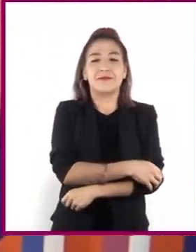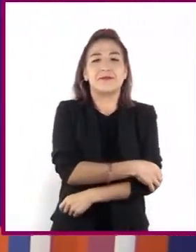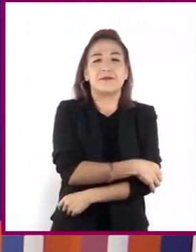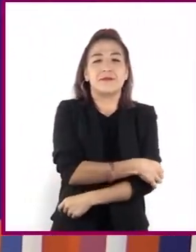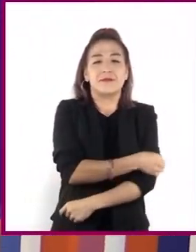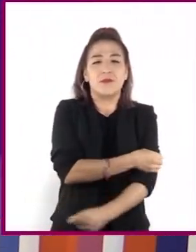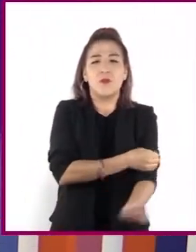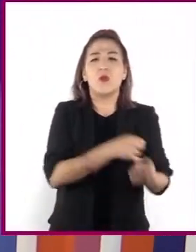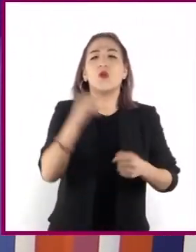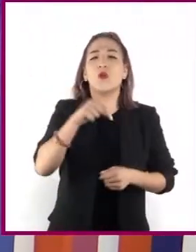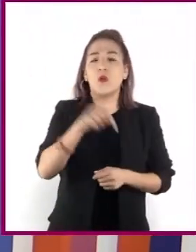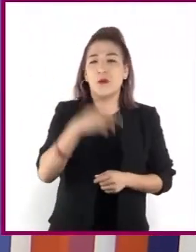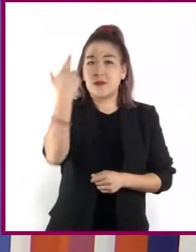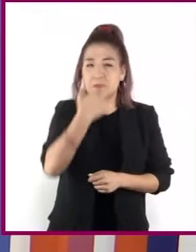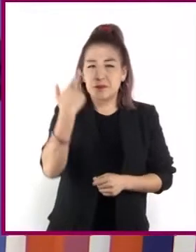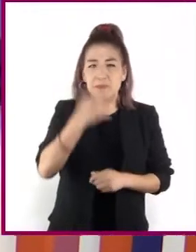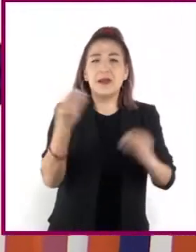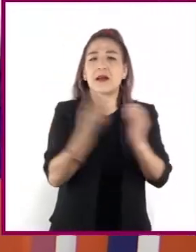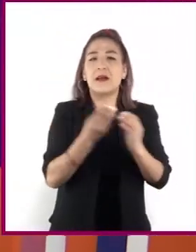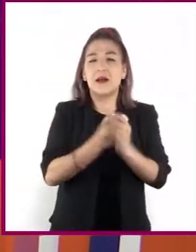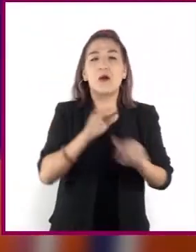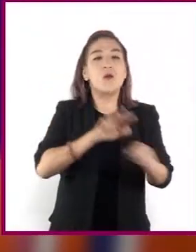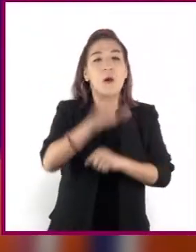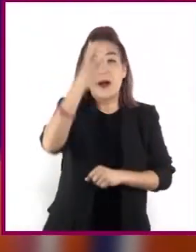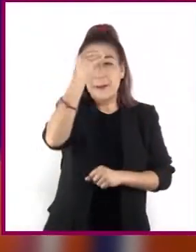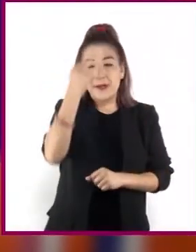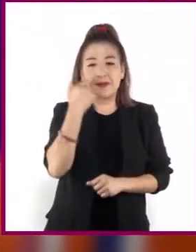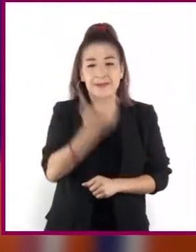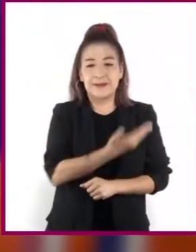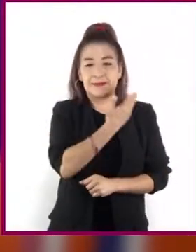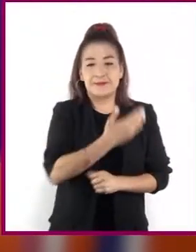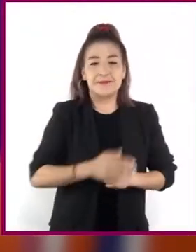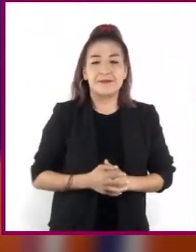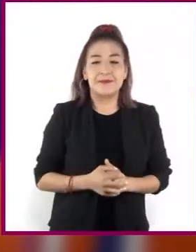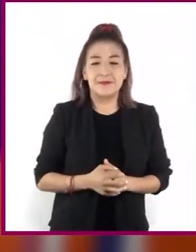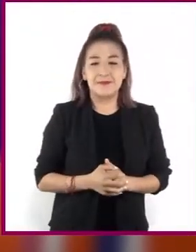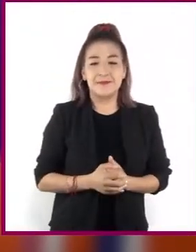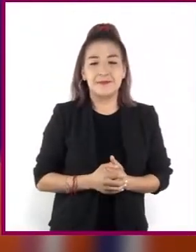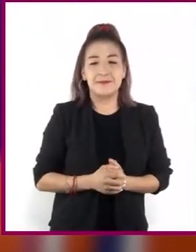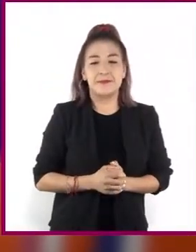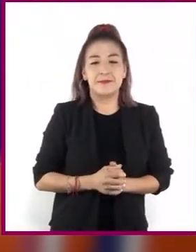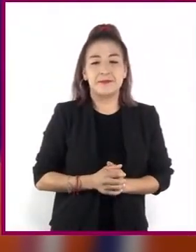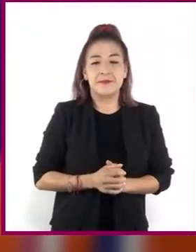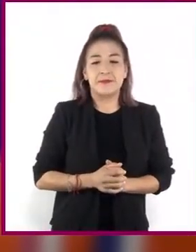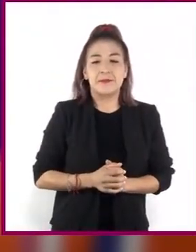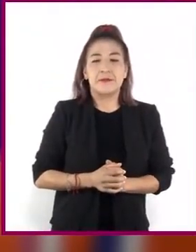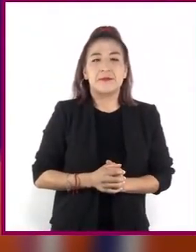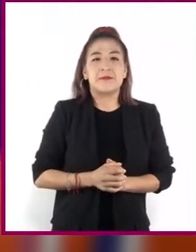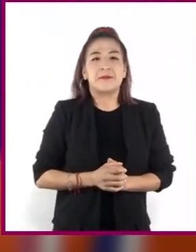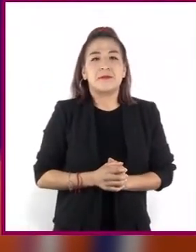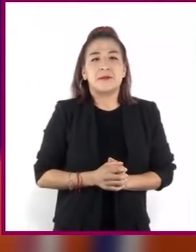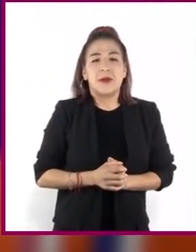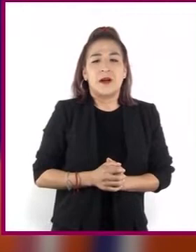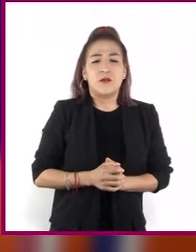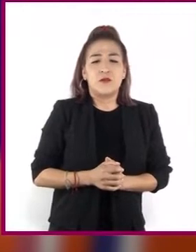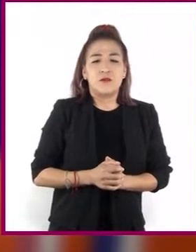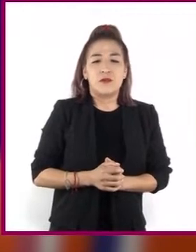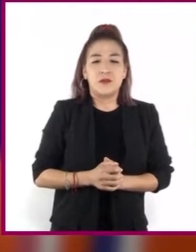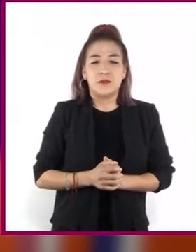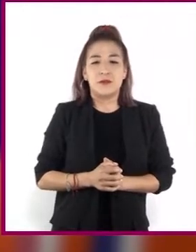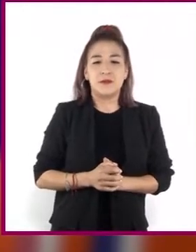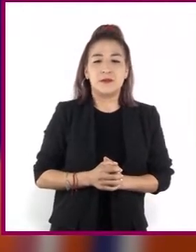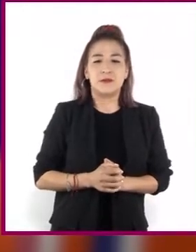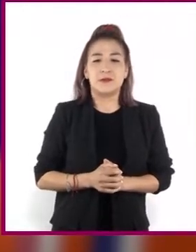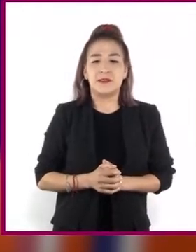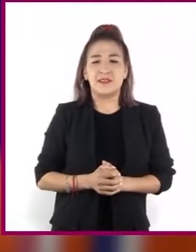En esta sesión revisaremos el aprendizaje esperado, comparte la lectura de textos propios en eventos escolares, con el